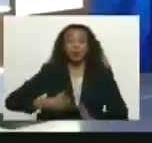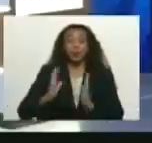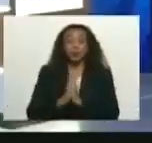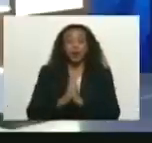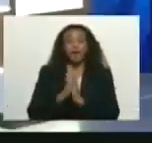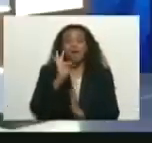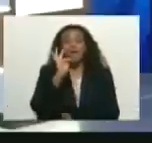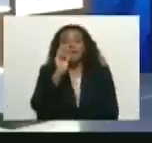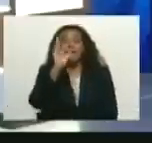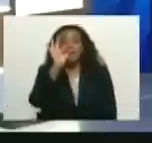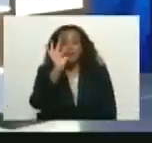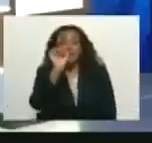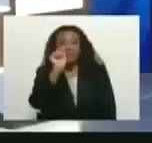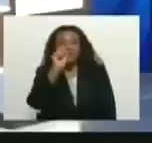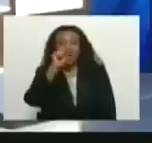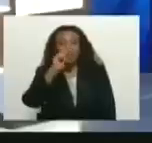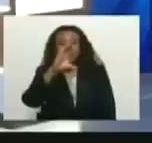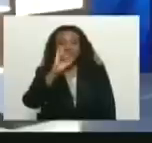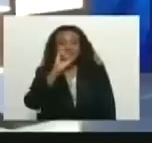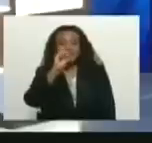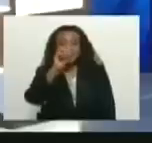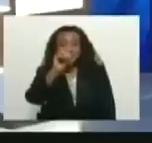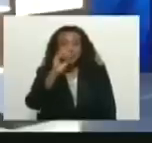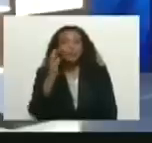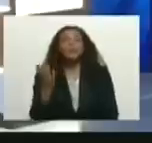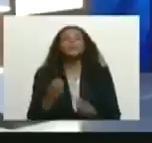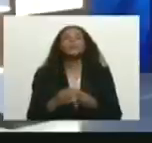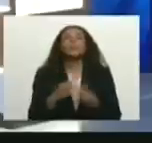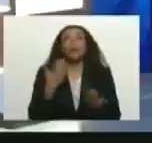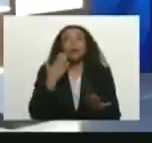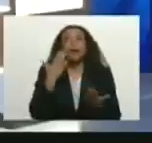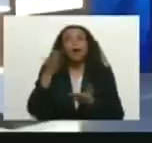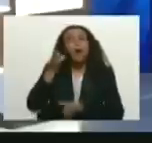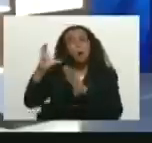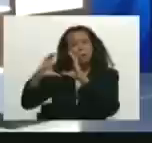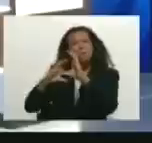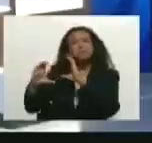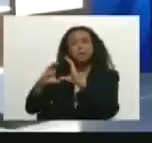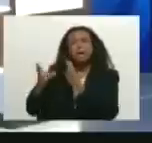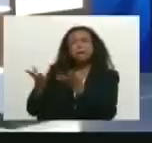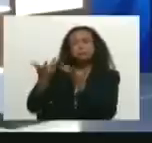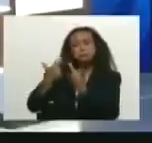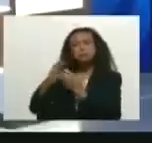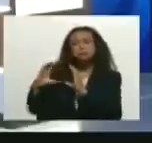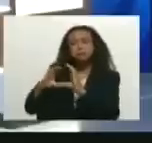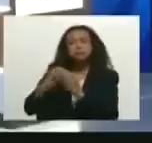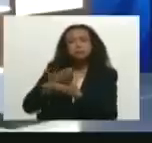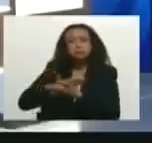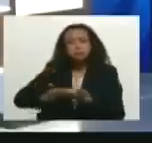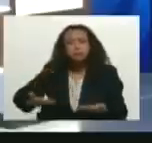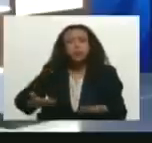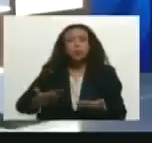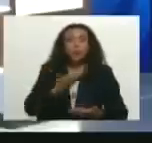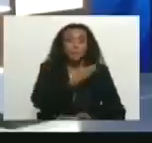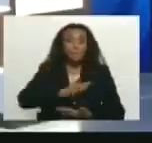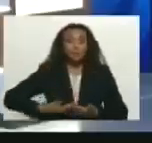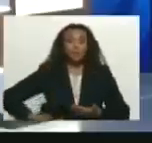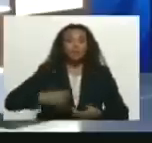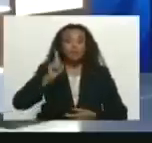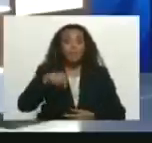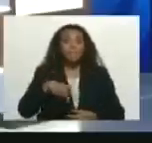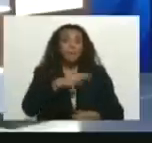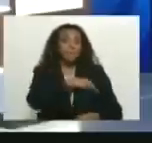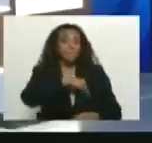histórica iglesia de San Francisco. Y estuvimos conversando con la presidenta de la